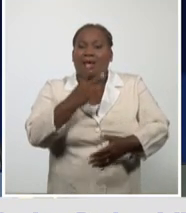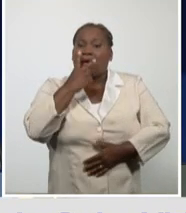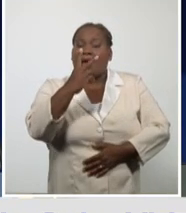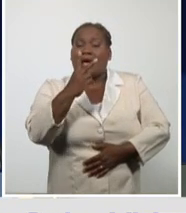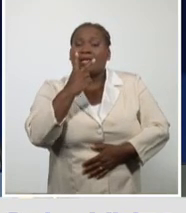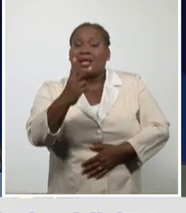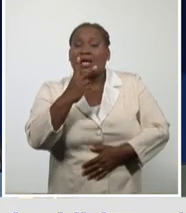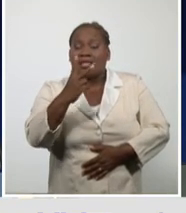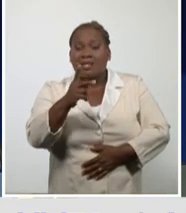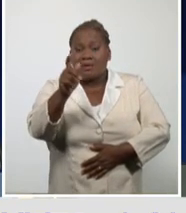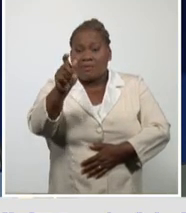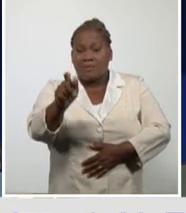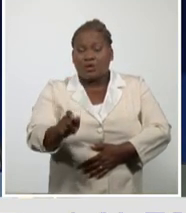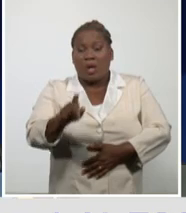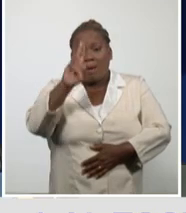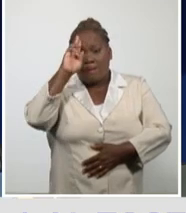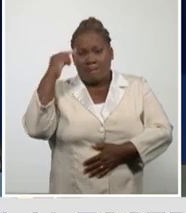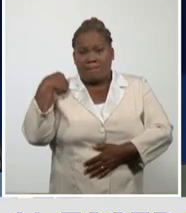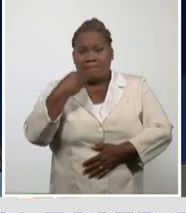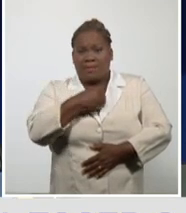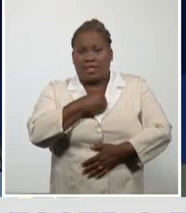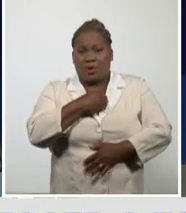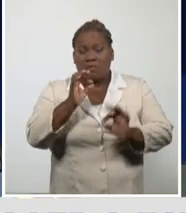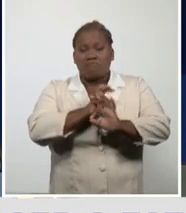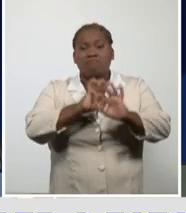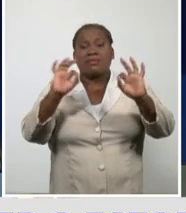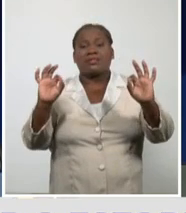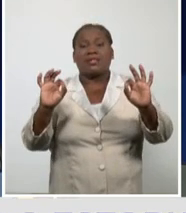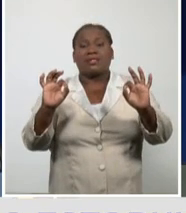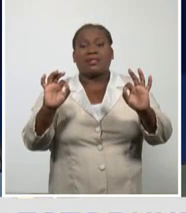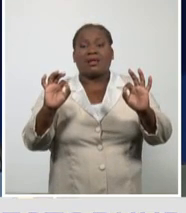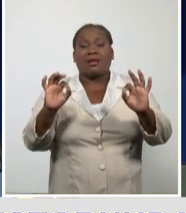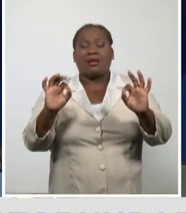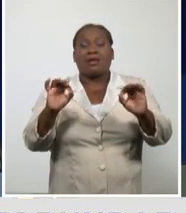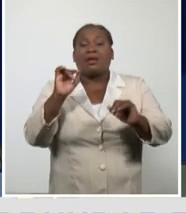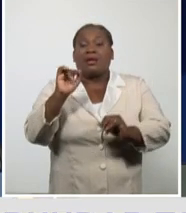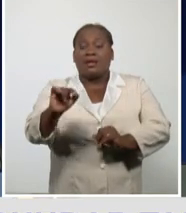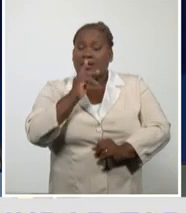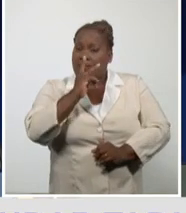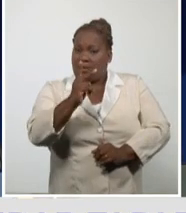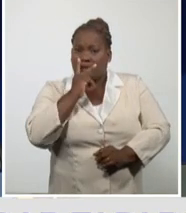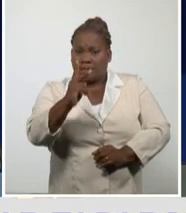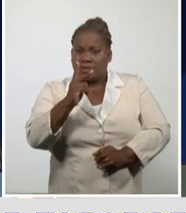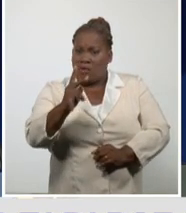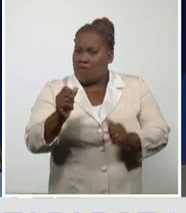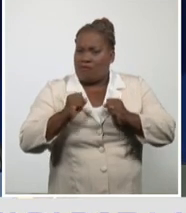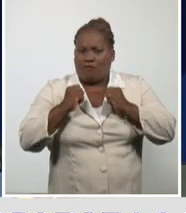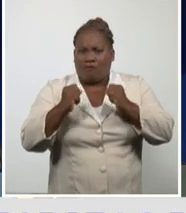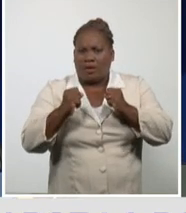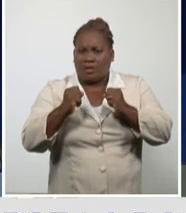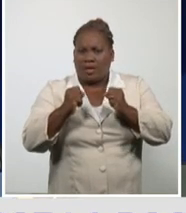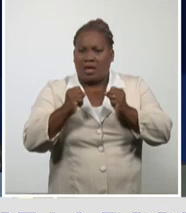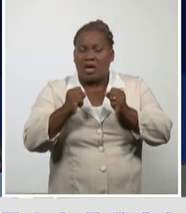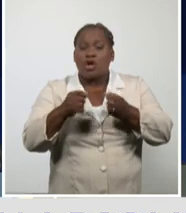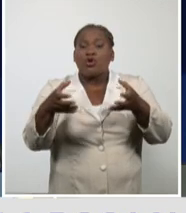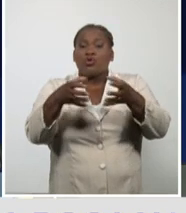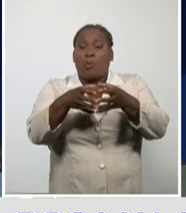un personal médico y especializado y con un seguimiento muy estrecho por el Consejo de Defensa Provincial de La